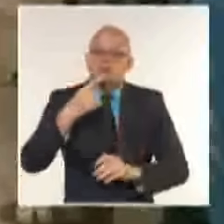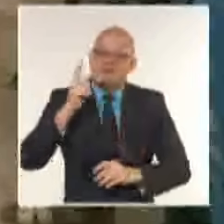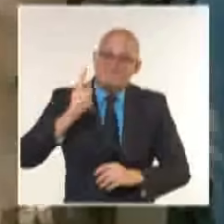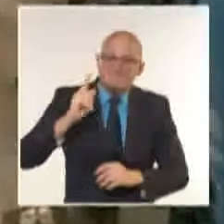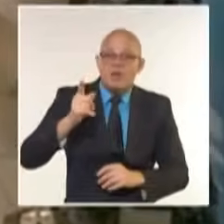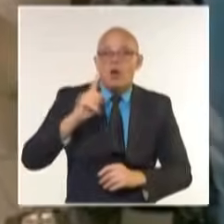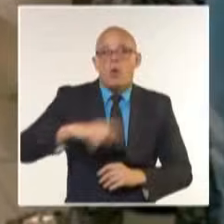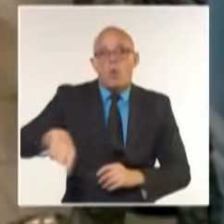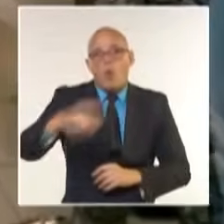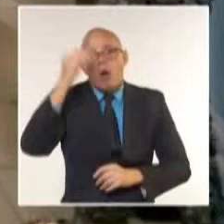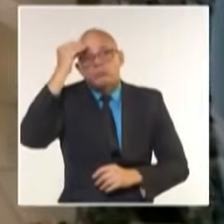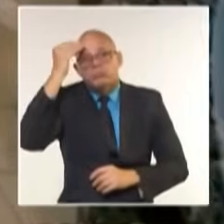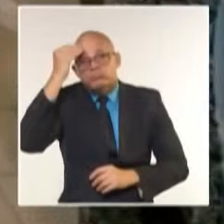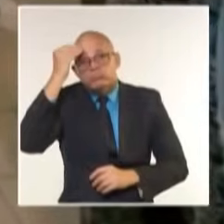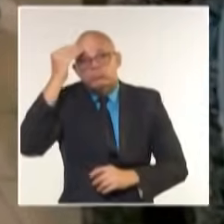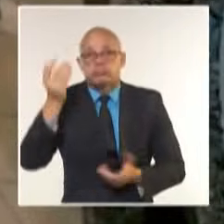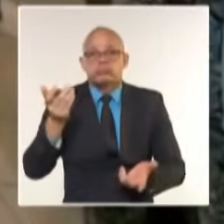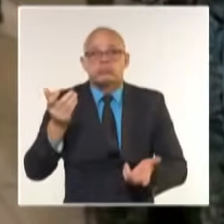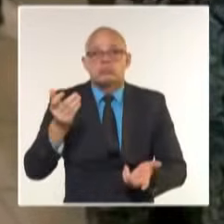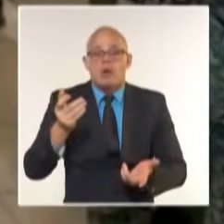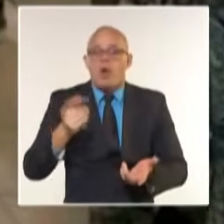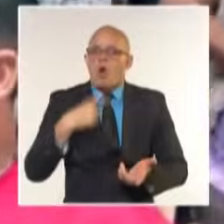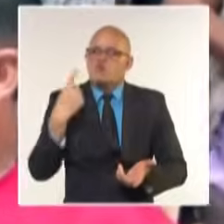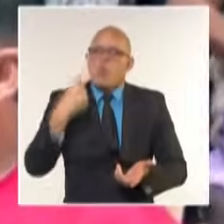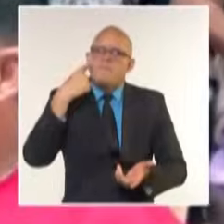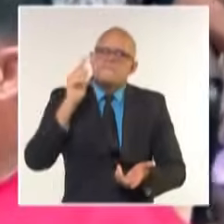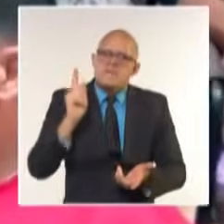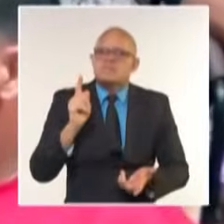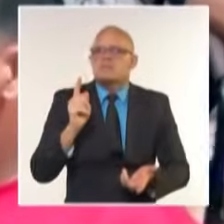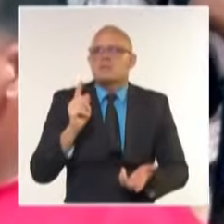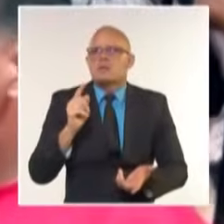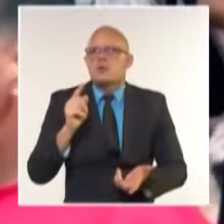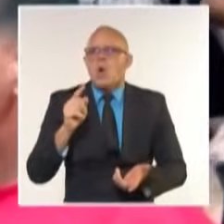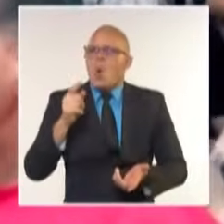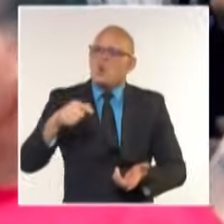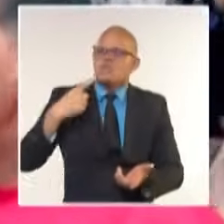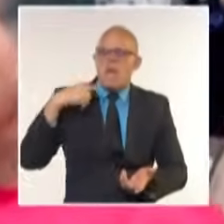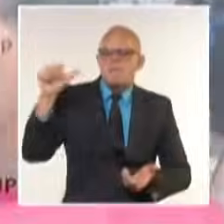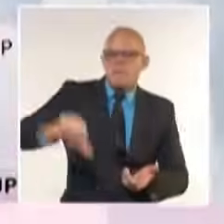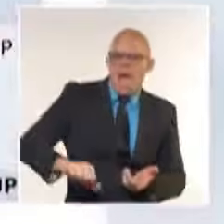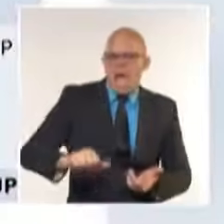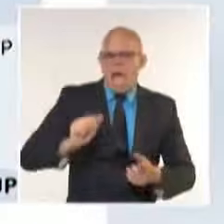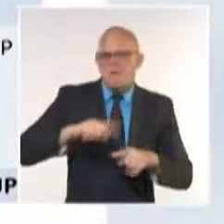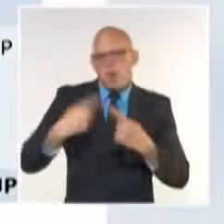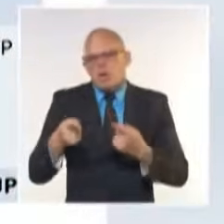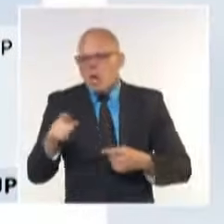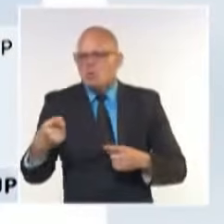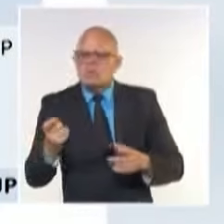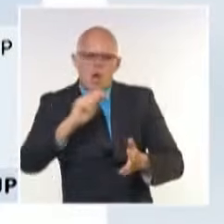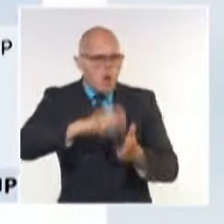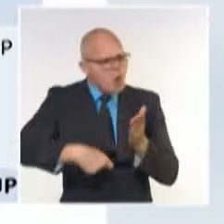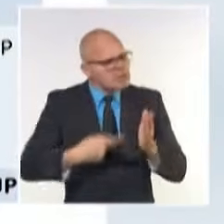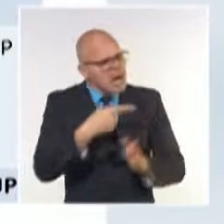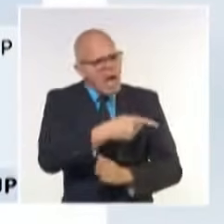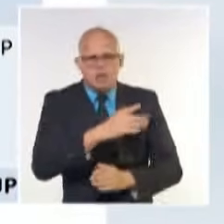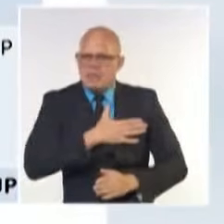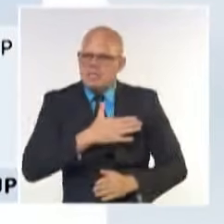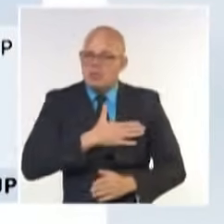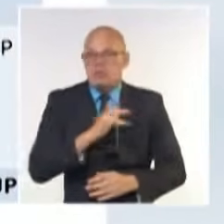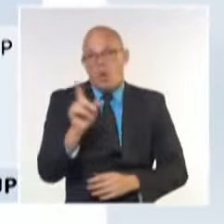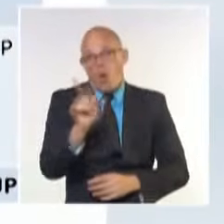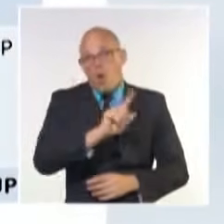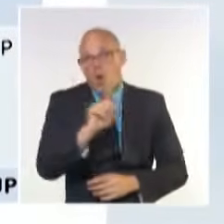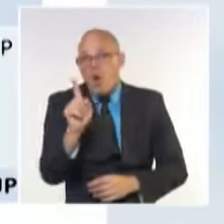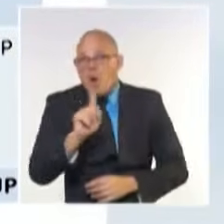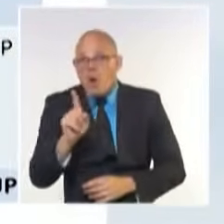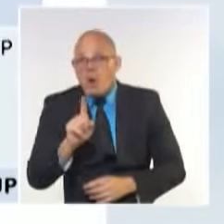premisa que nosotros no estamos porque el trabajo de alianza económica no se suceda entre ambas fuerzas.